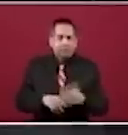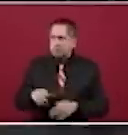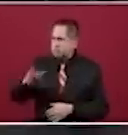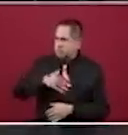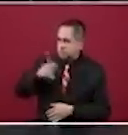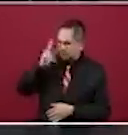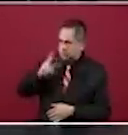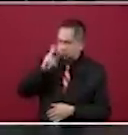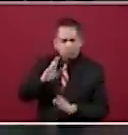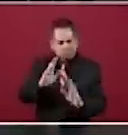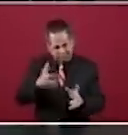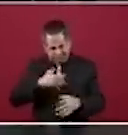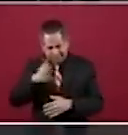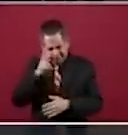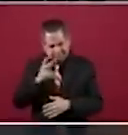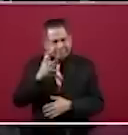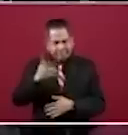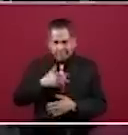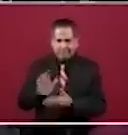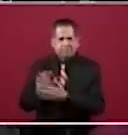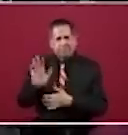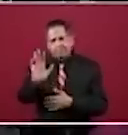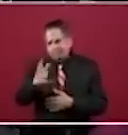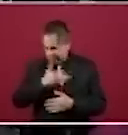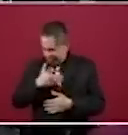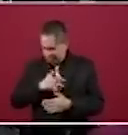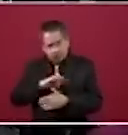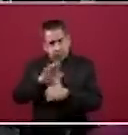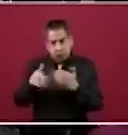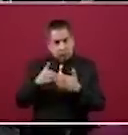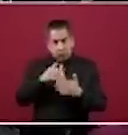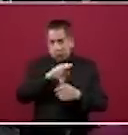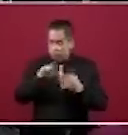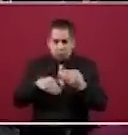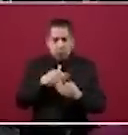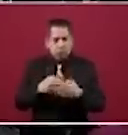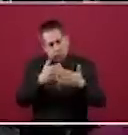¿Cómo no? Las pruebas fueron las que se presentaron. Todos ellos